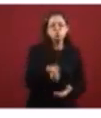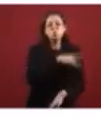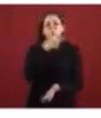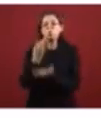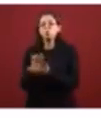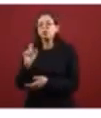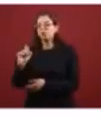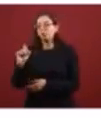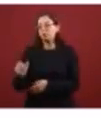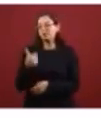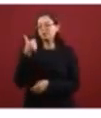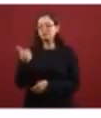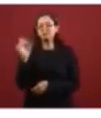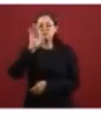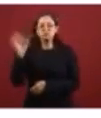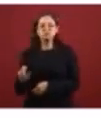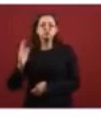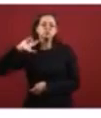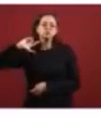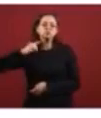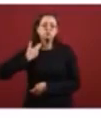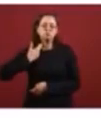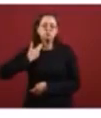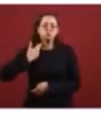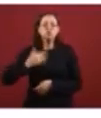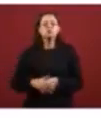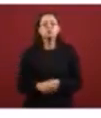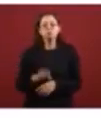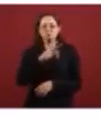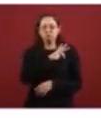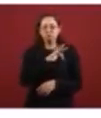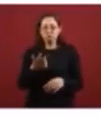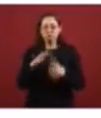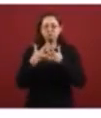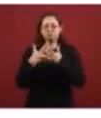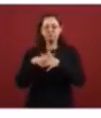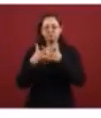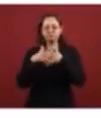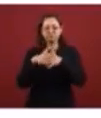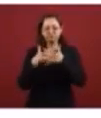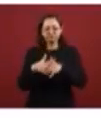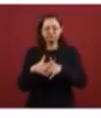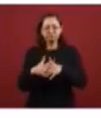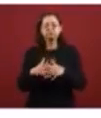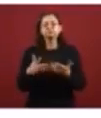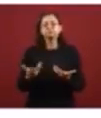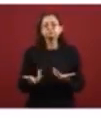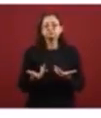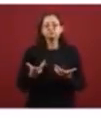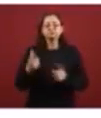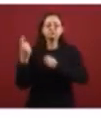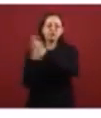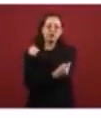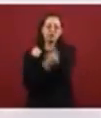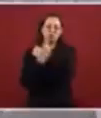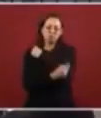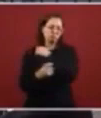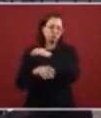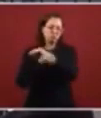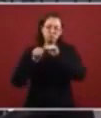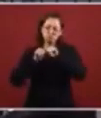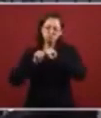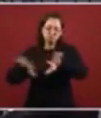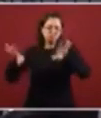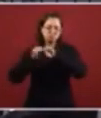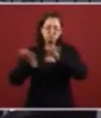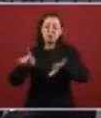a bots es decir se observa una combinación entre propaganda automatizada que es del orden